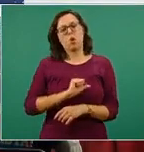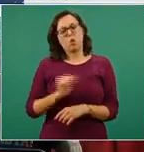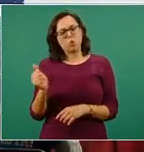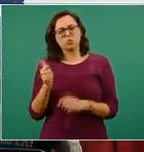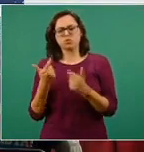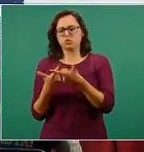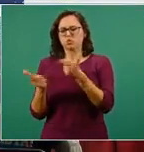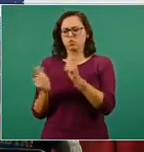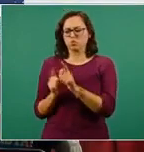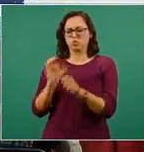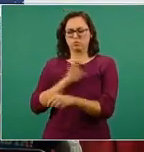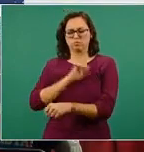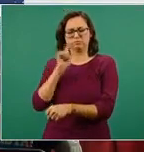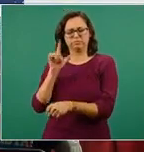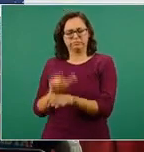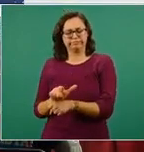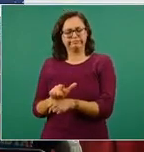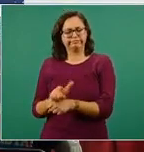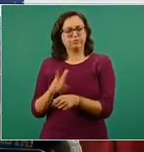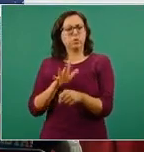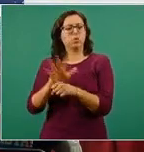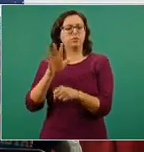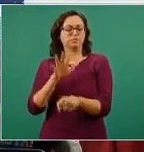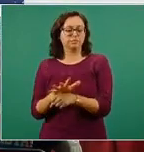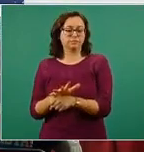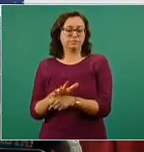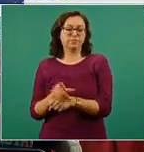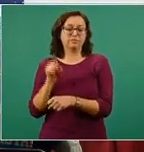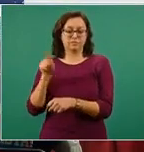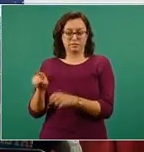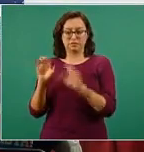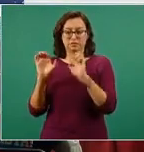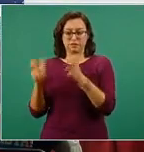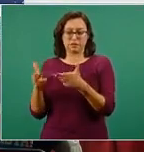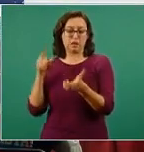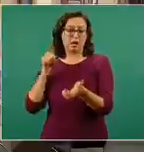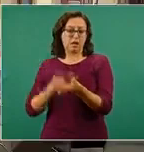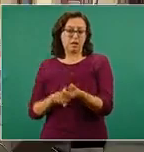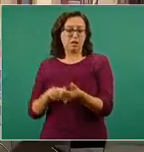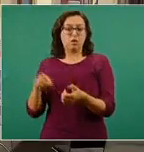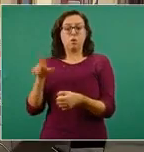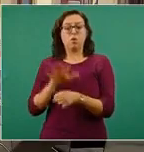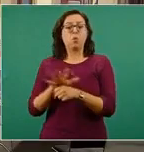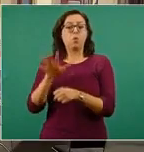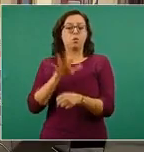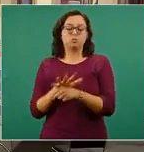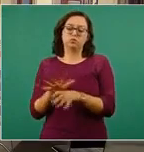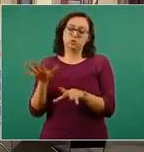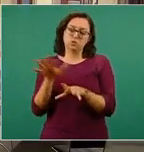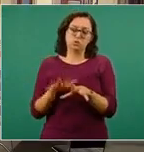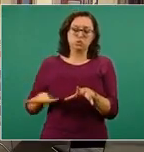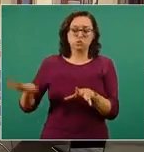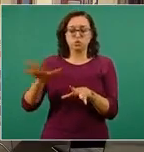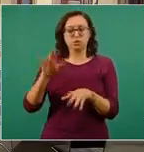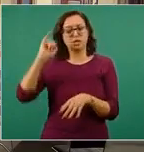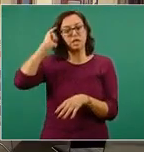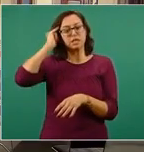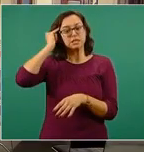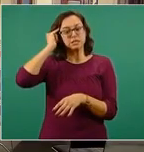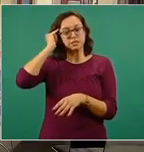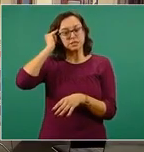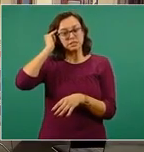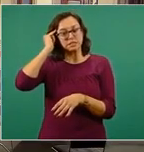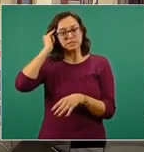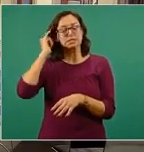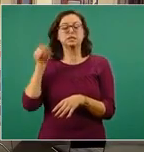les diría yo, ¿verdad?, específicamente que se trata en Chiapas. Y son la zona indígena, nuestros hermanos